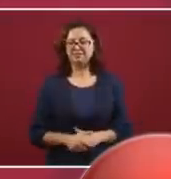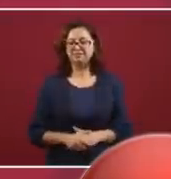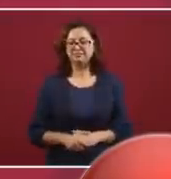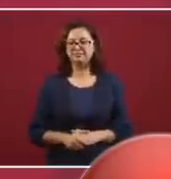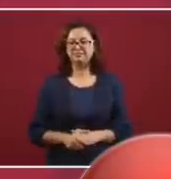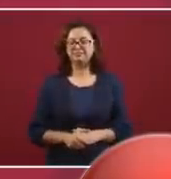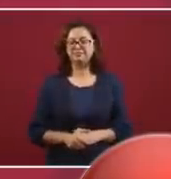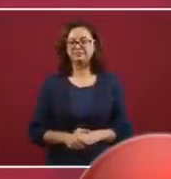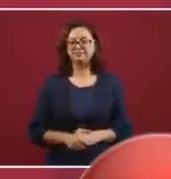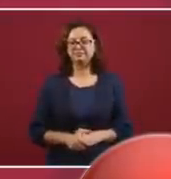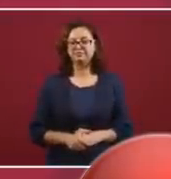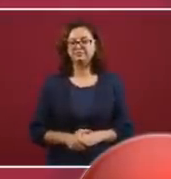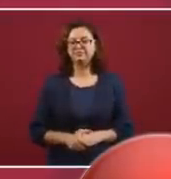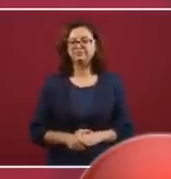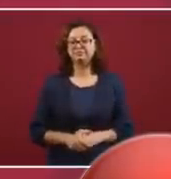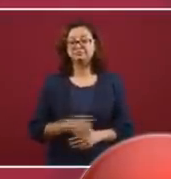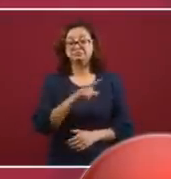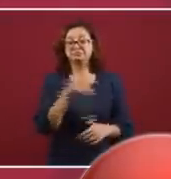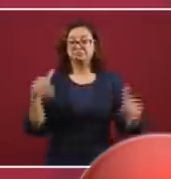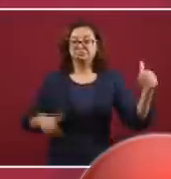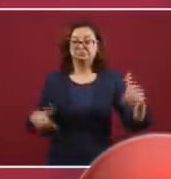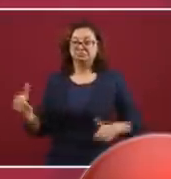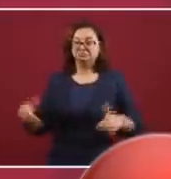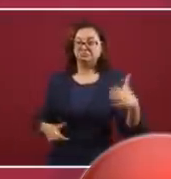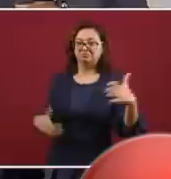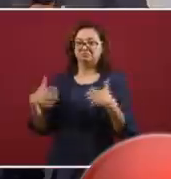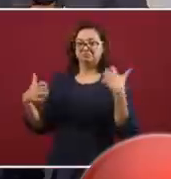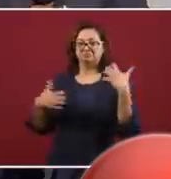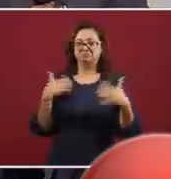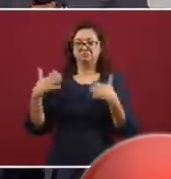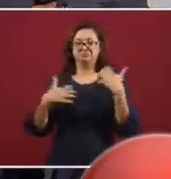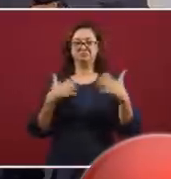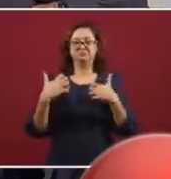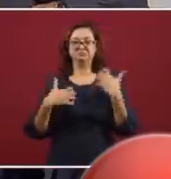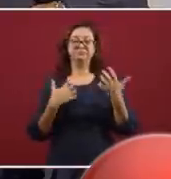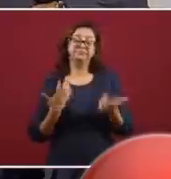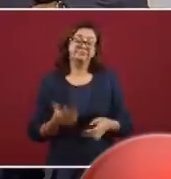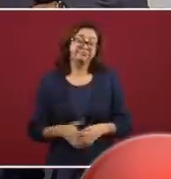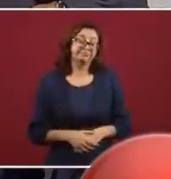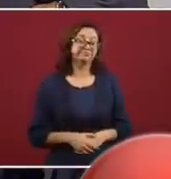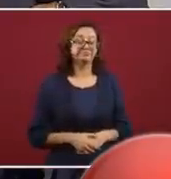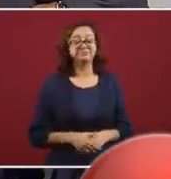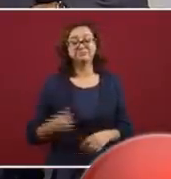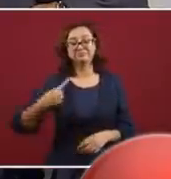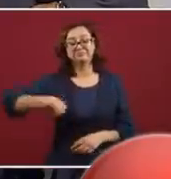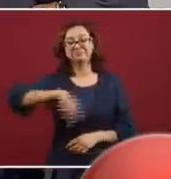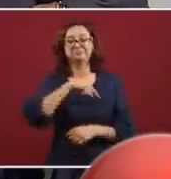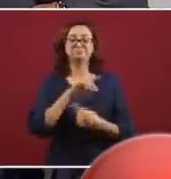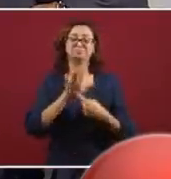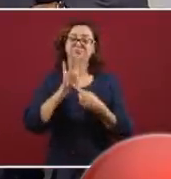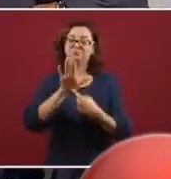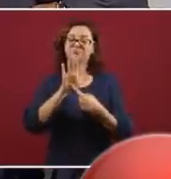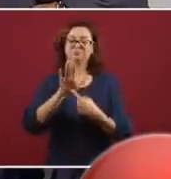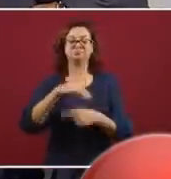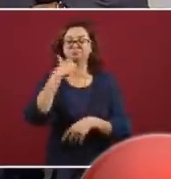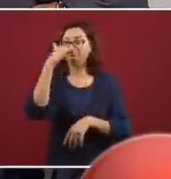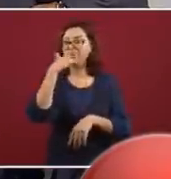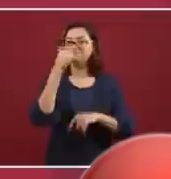Entonces, les molesta mucho todo lo que hacemos para que no haya